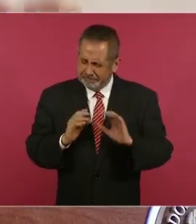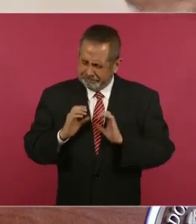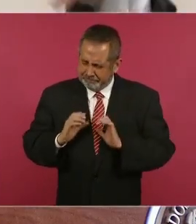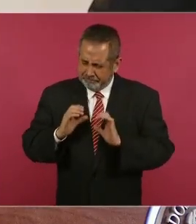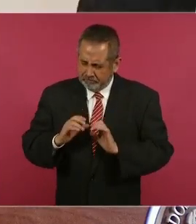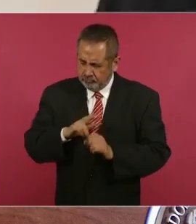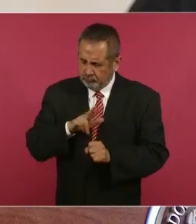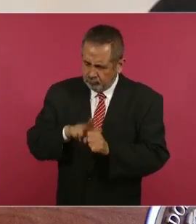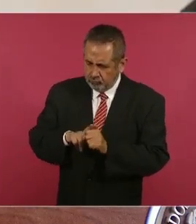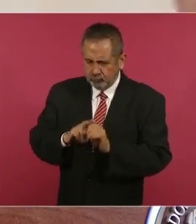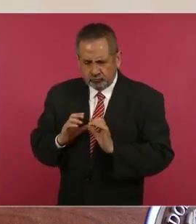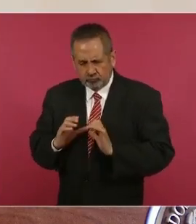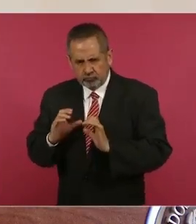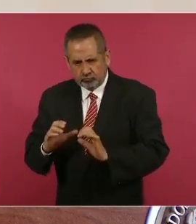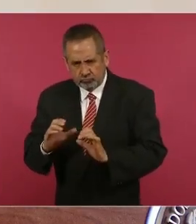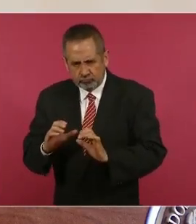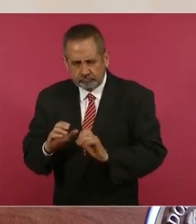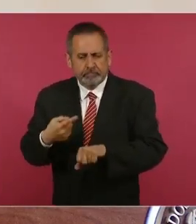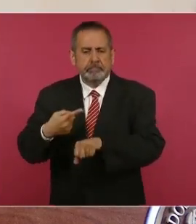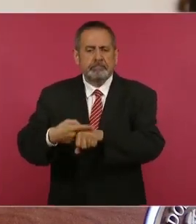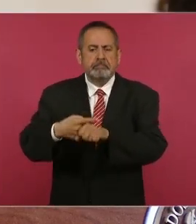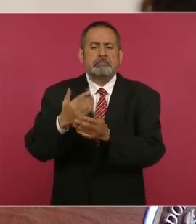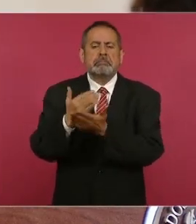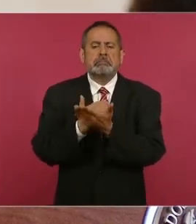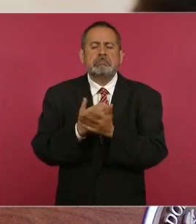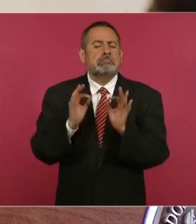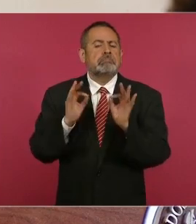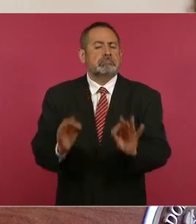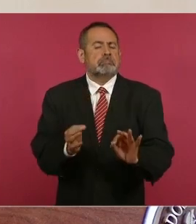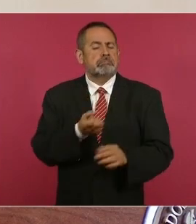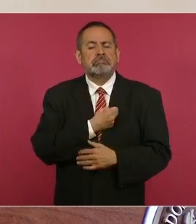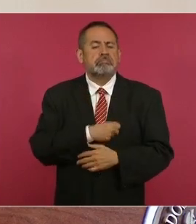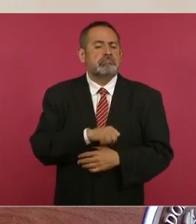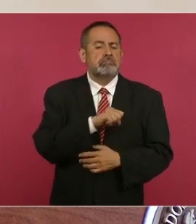y así nos enfermamos menos.